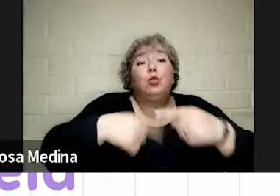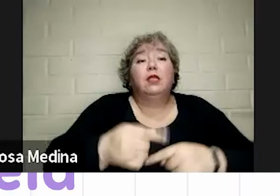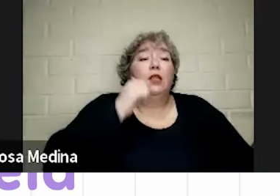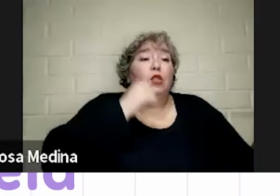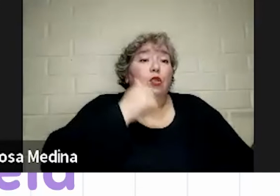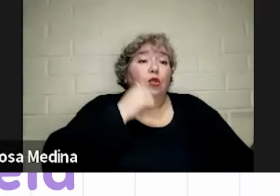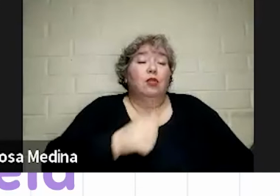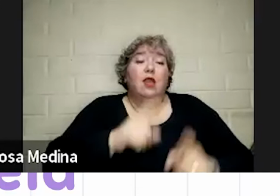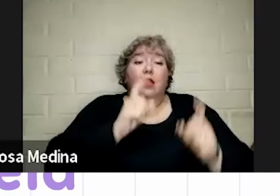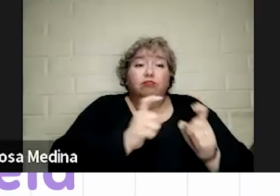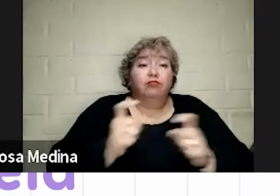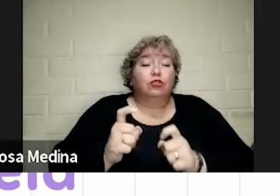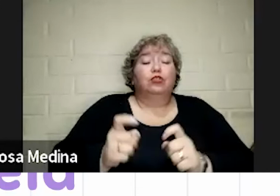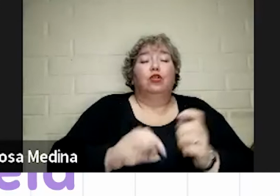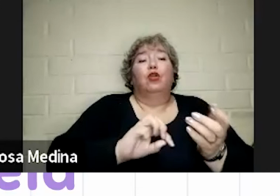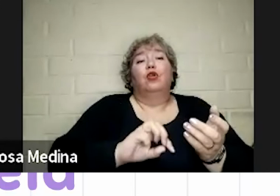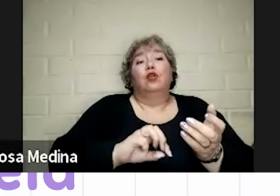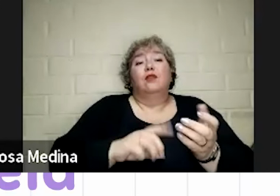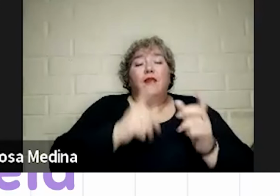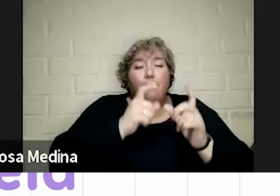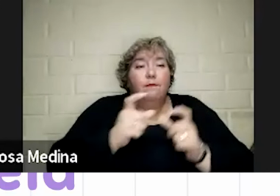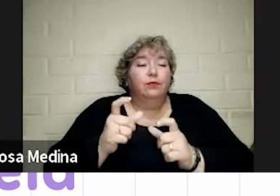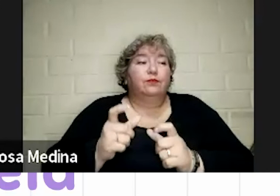monitoreo que puedan promover el monitoreo en el aula.